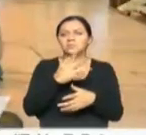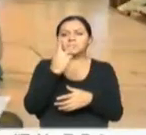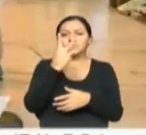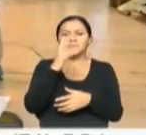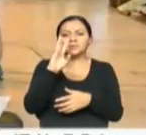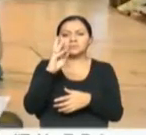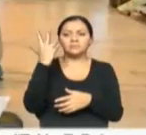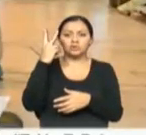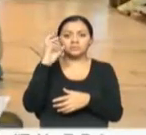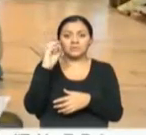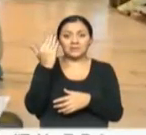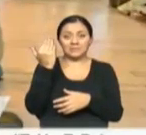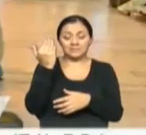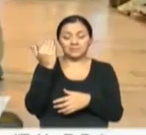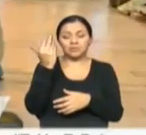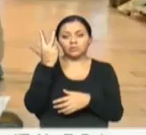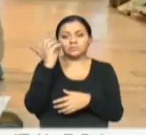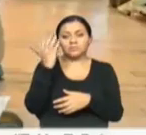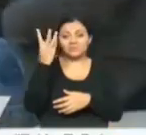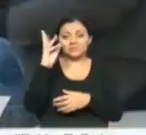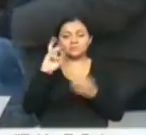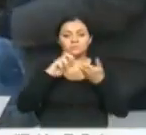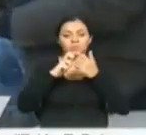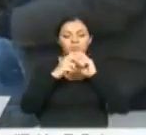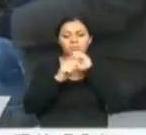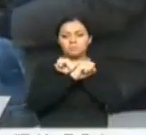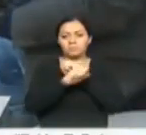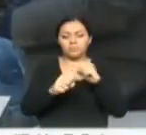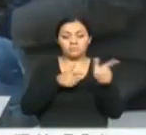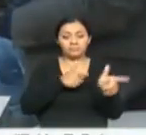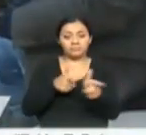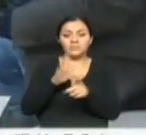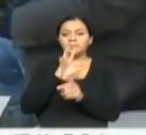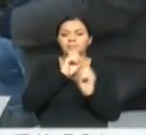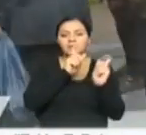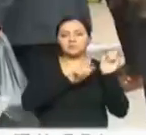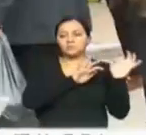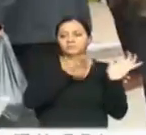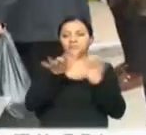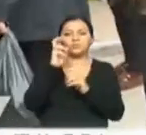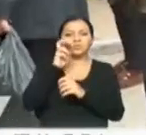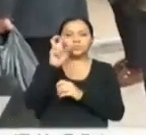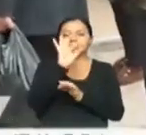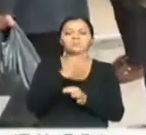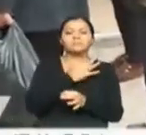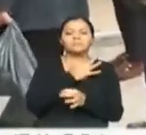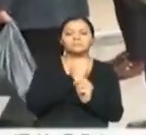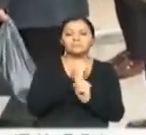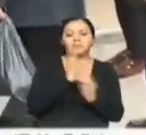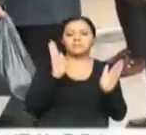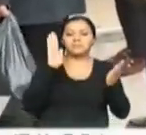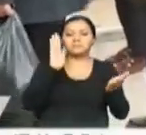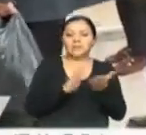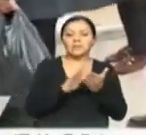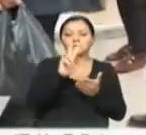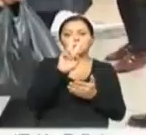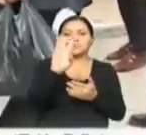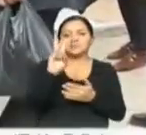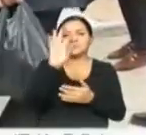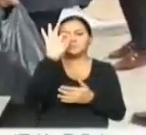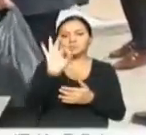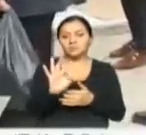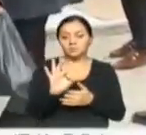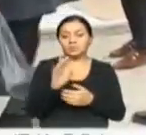atentados de 2015 y 2016, atribuidos a la guerrilla kurda o a los yihadistas del grupo Estado Islámico. La renovación del